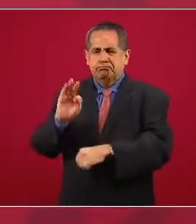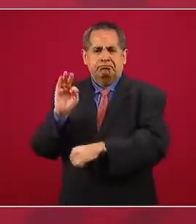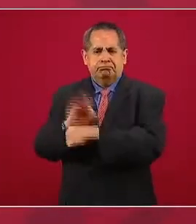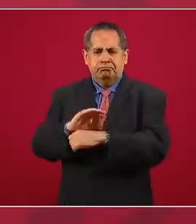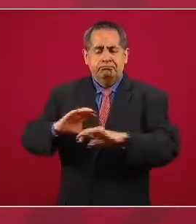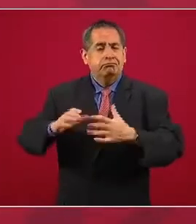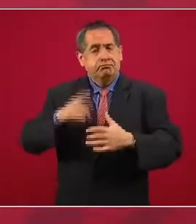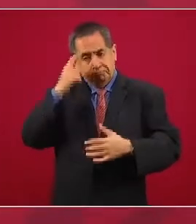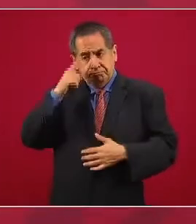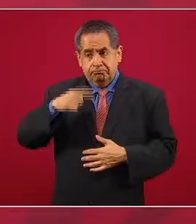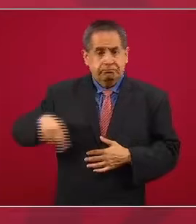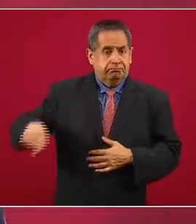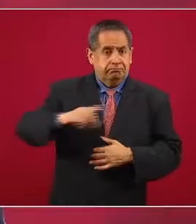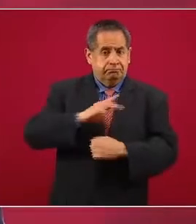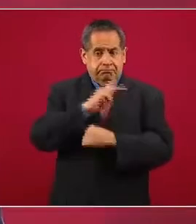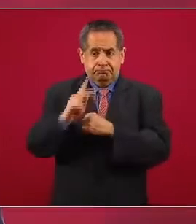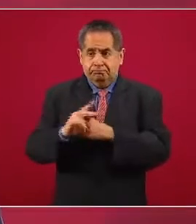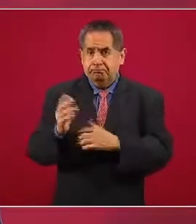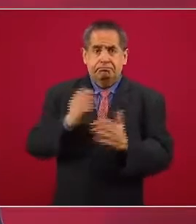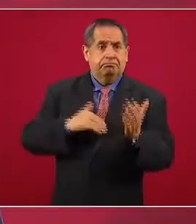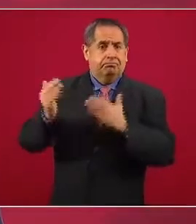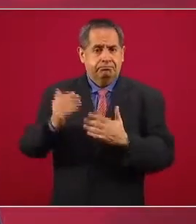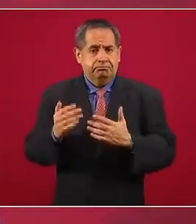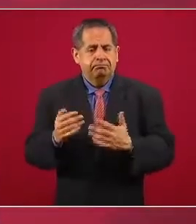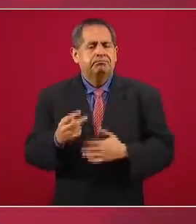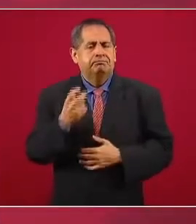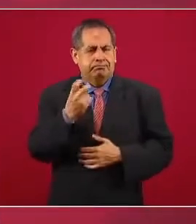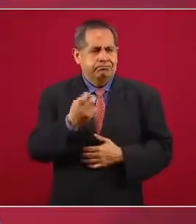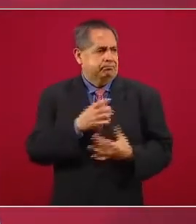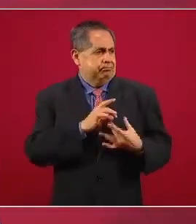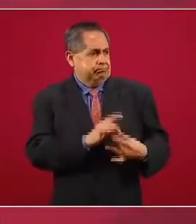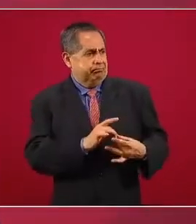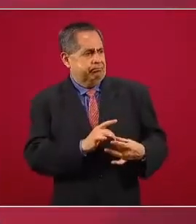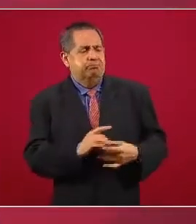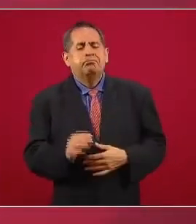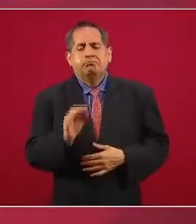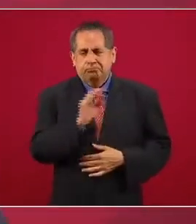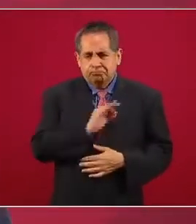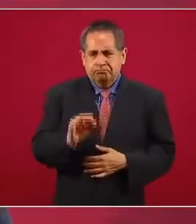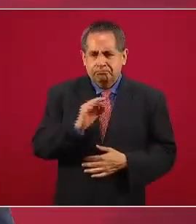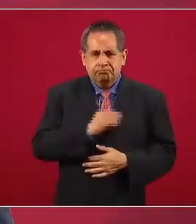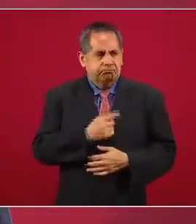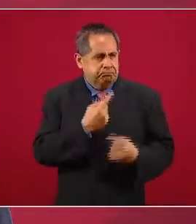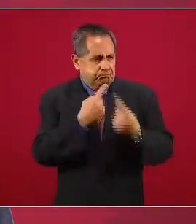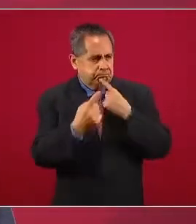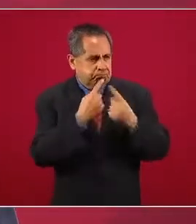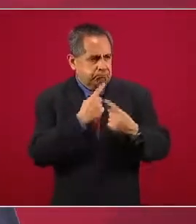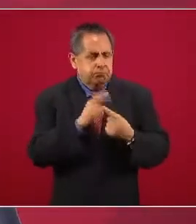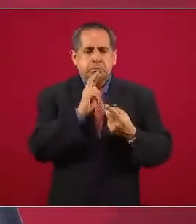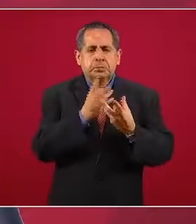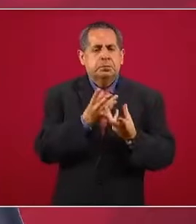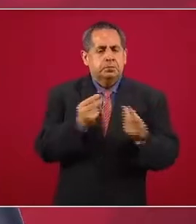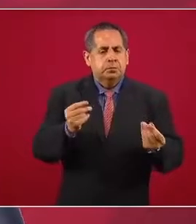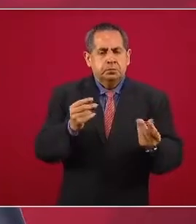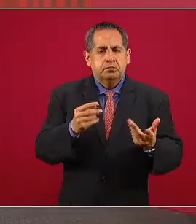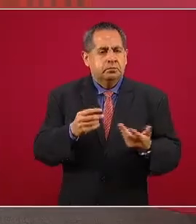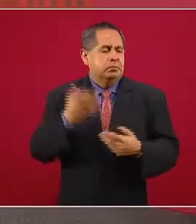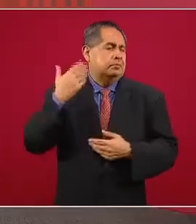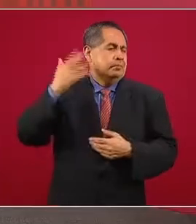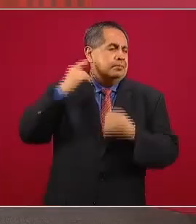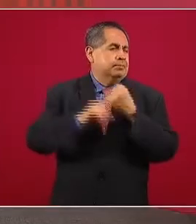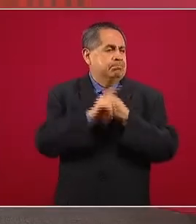buscar el bienestar de nuestro país, somos capaces de encontrar soluciones a problemas